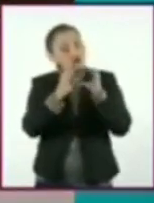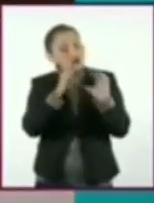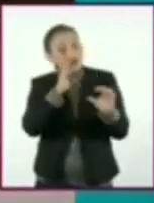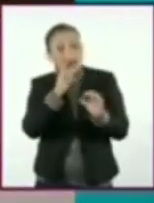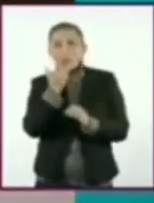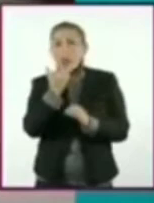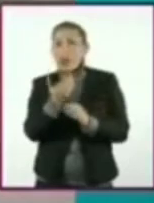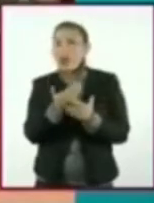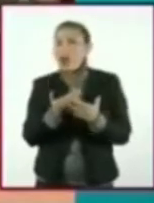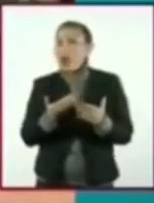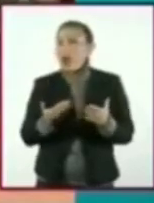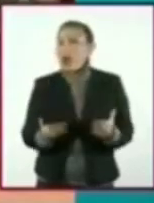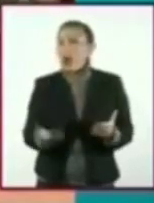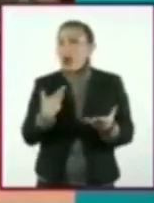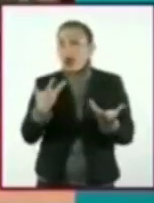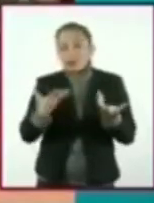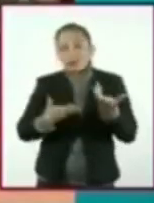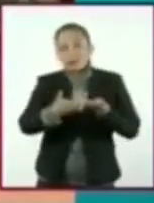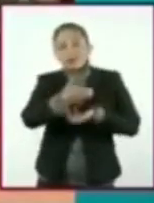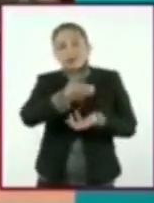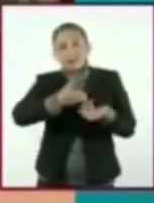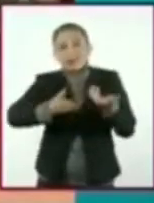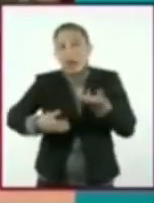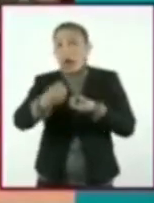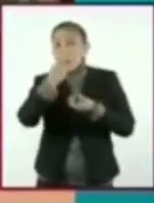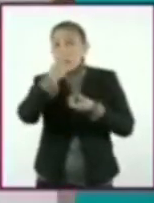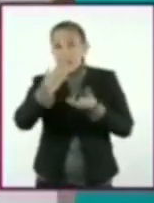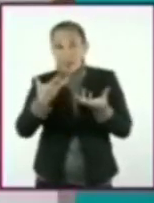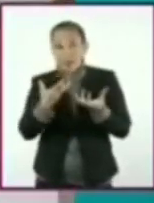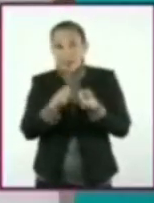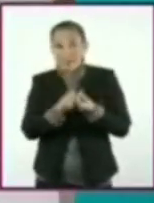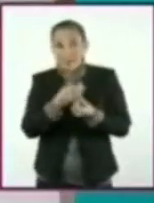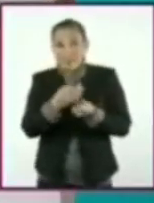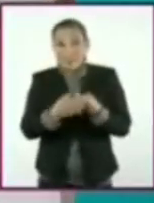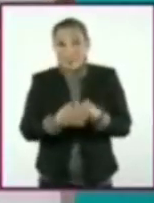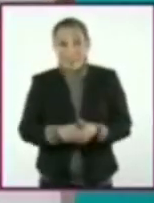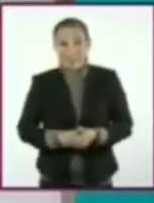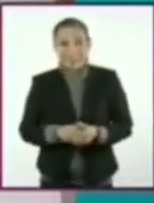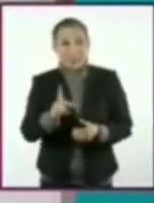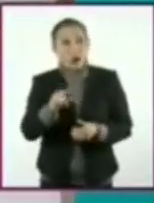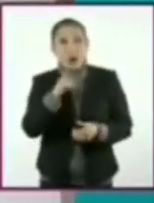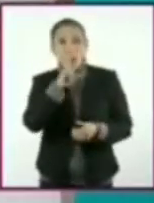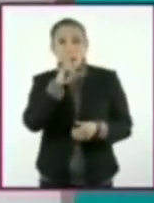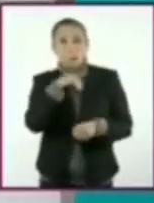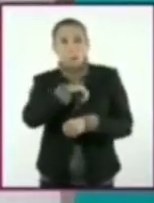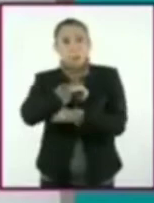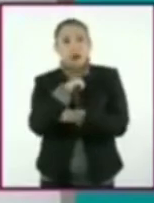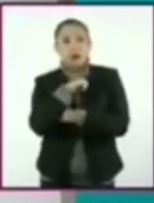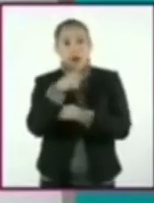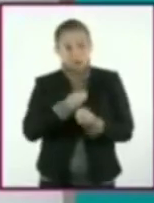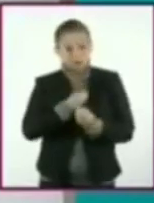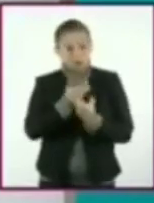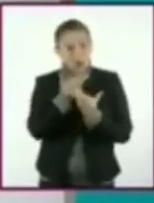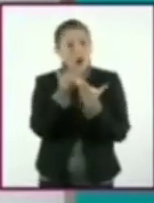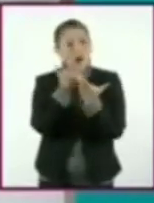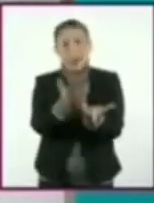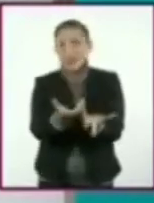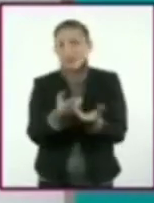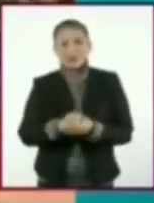Qué buen momento el de estar compartiendo también alimentos. No te guardes todo. Hay que sacar para